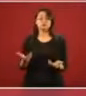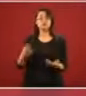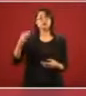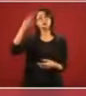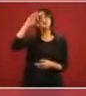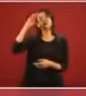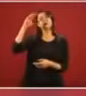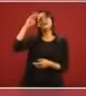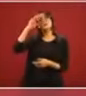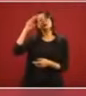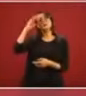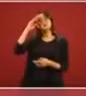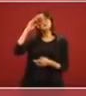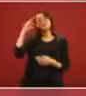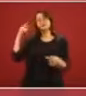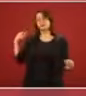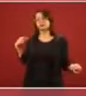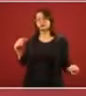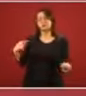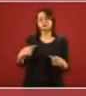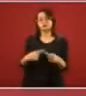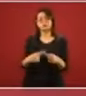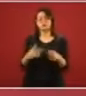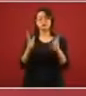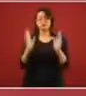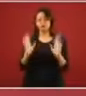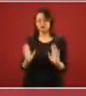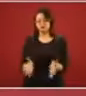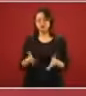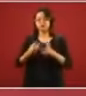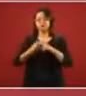pensemos que se está trabajando